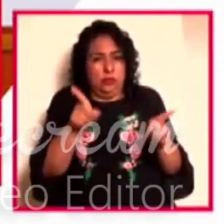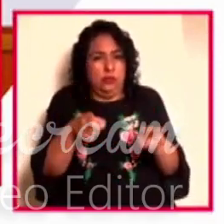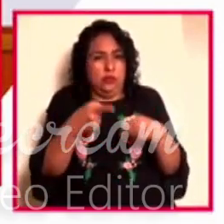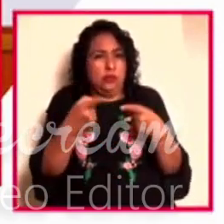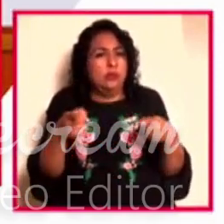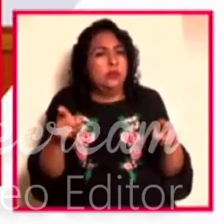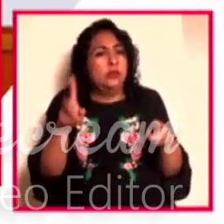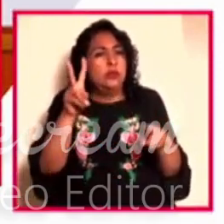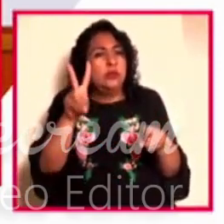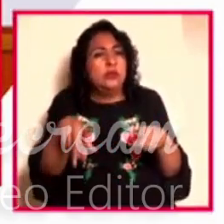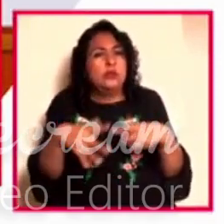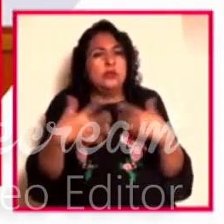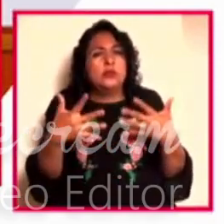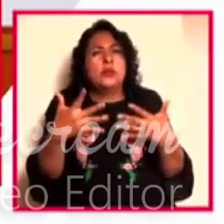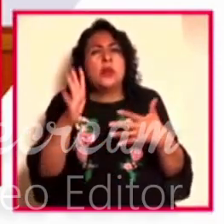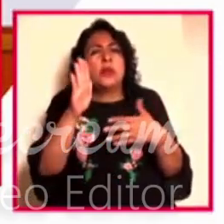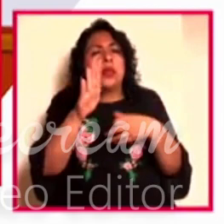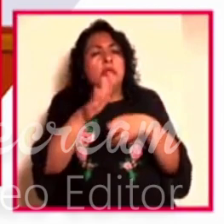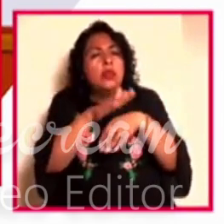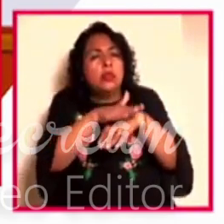una suave caricia